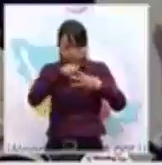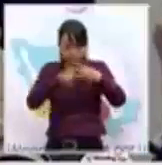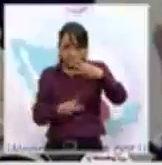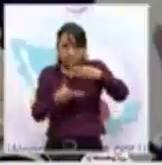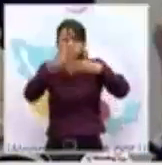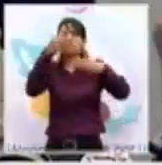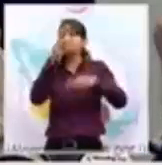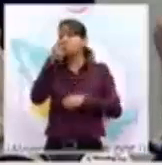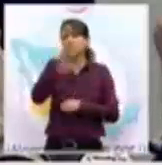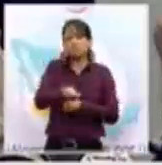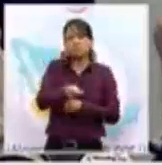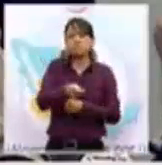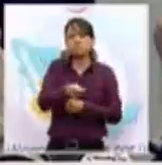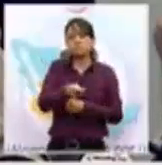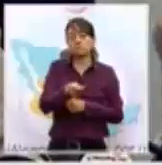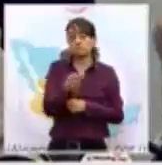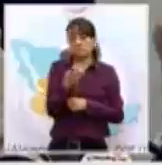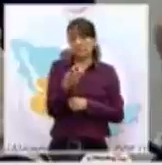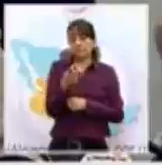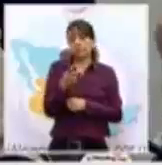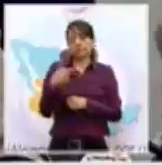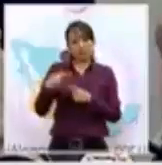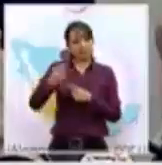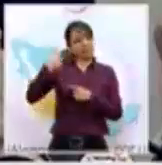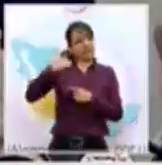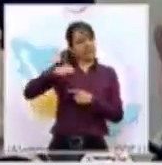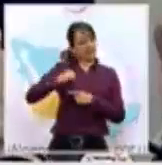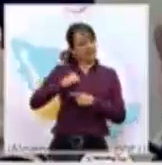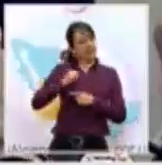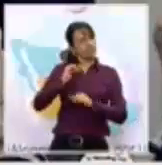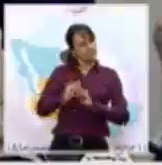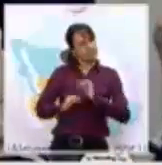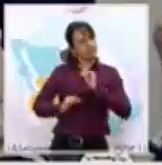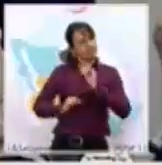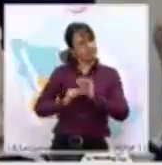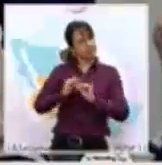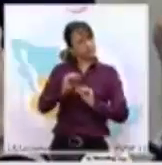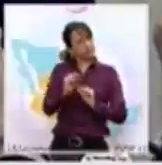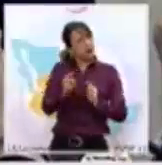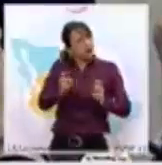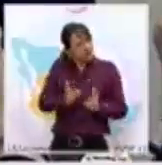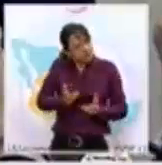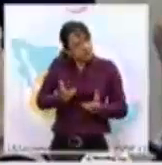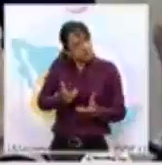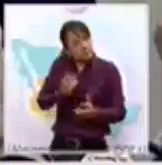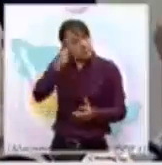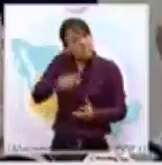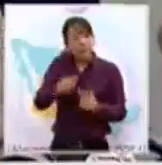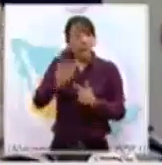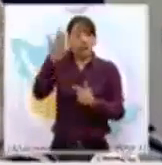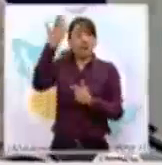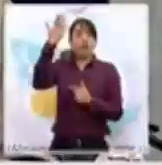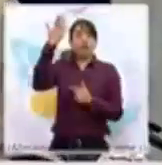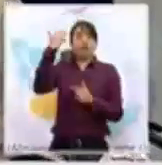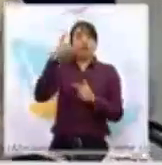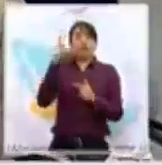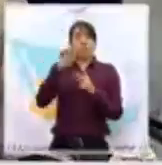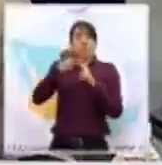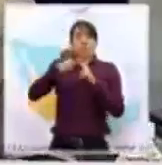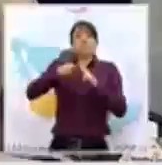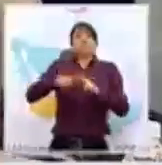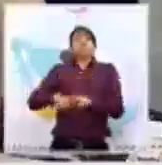importante, que permitió ir cerrando brechas de manera paulatina en un México que a principios de las décadas era un